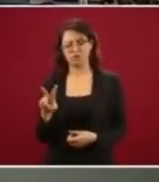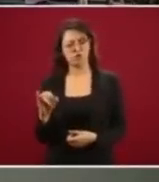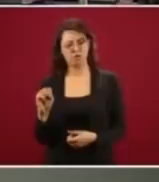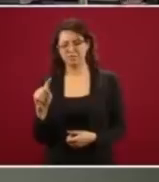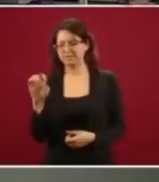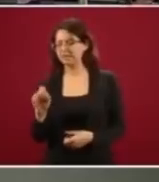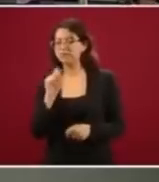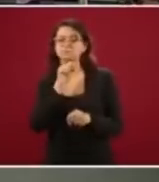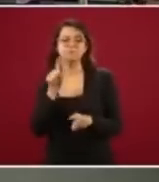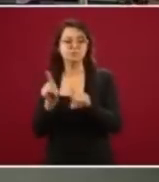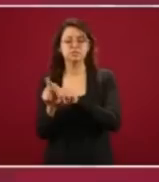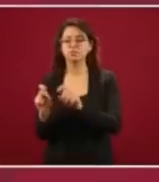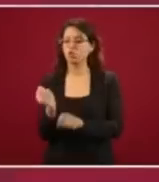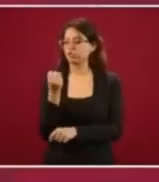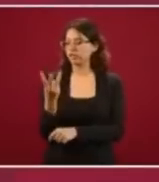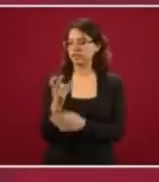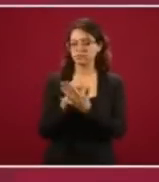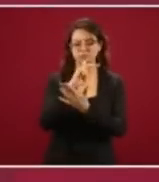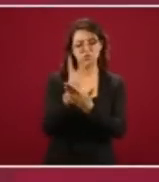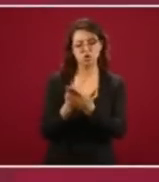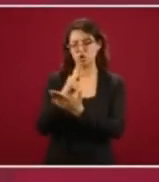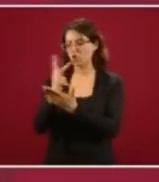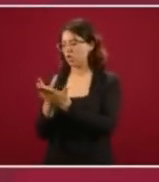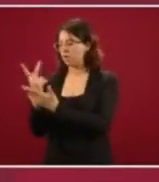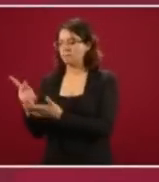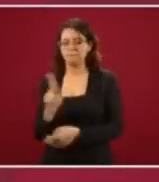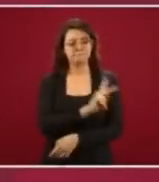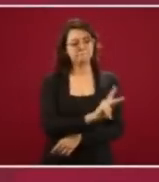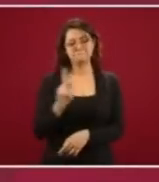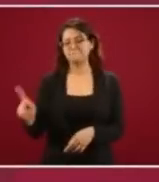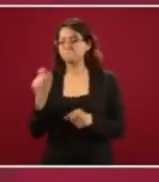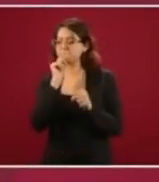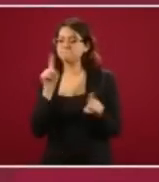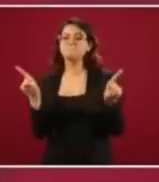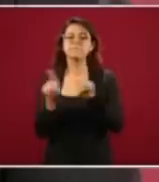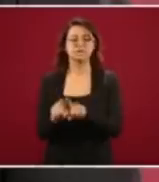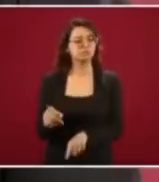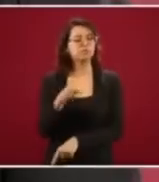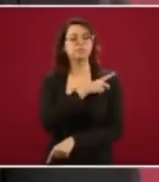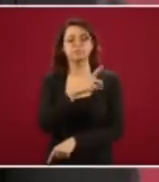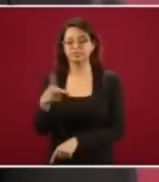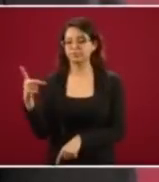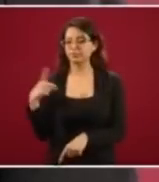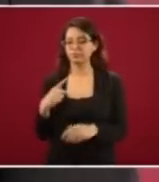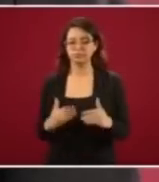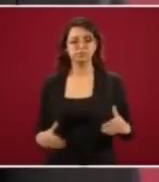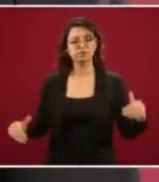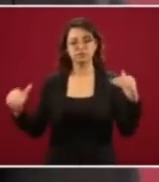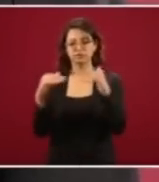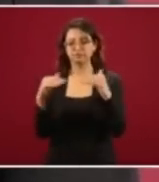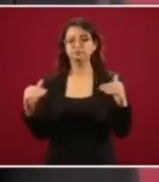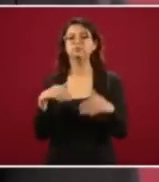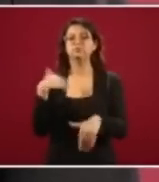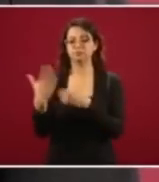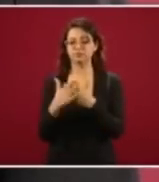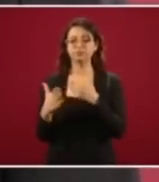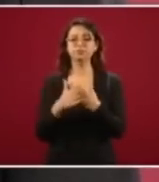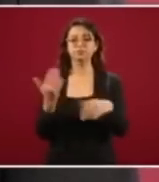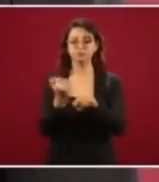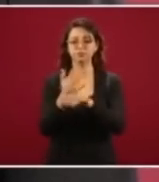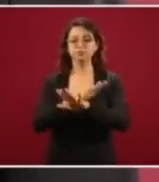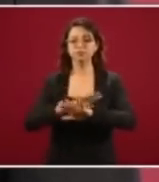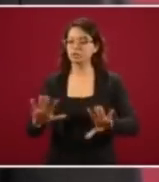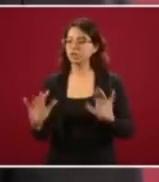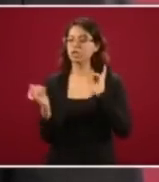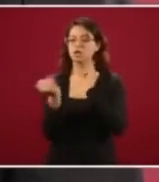Las tres acciones del Infonavit aplican para el Fobiste y vamos a informar también. Le vamos a